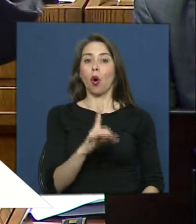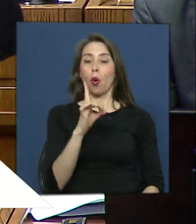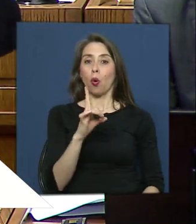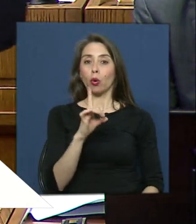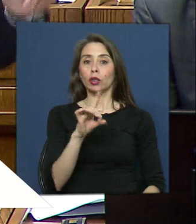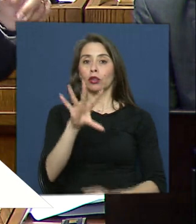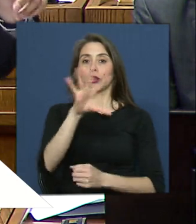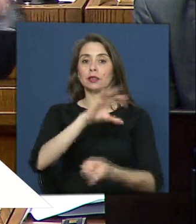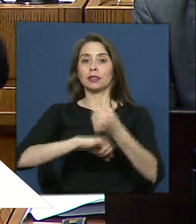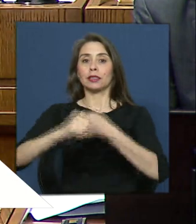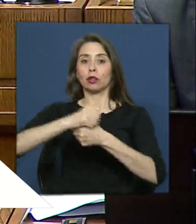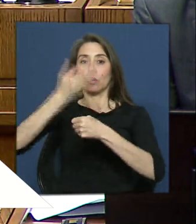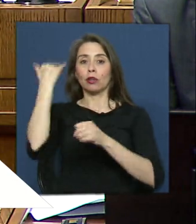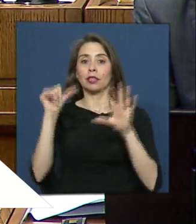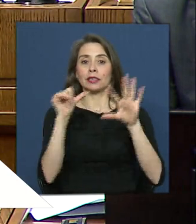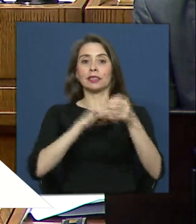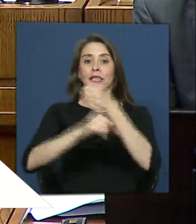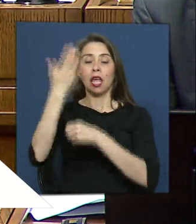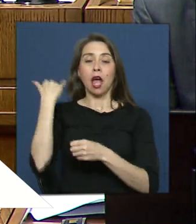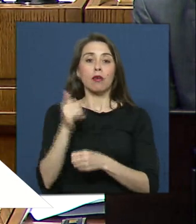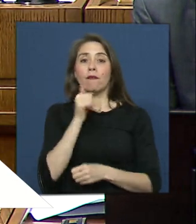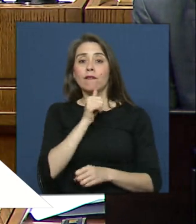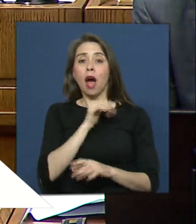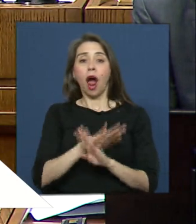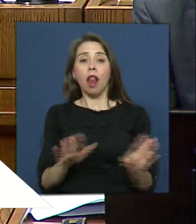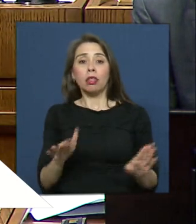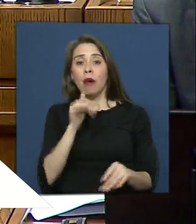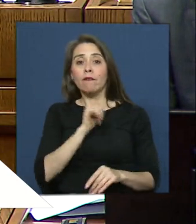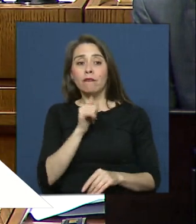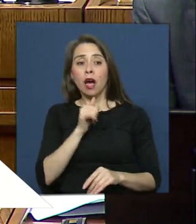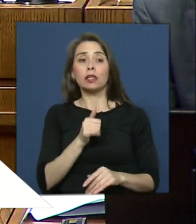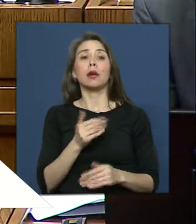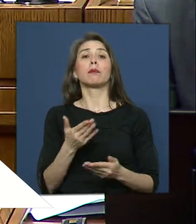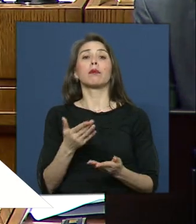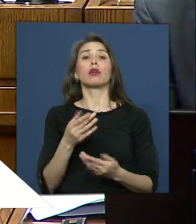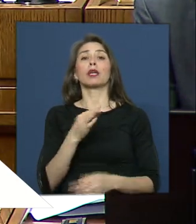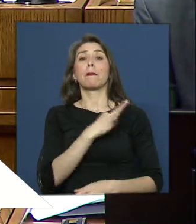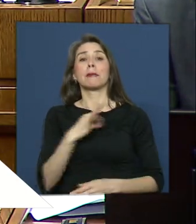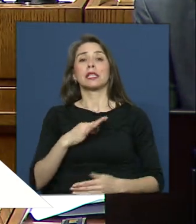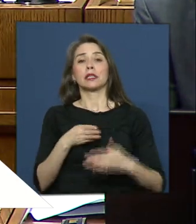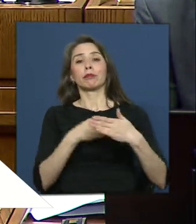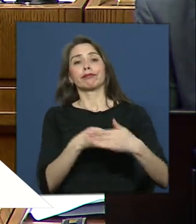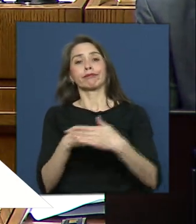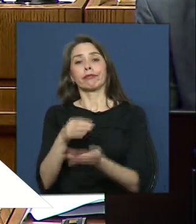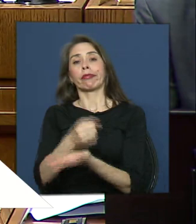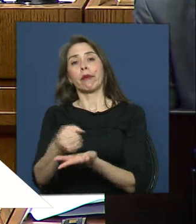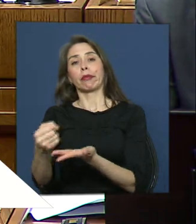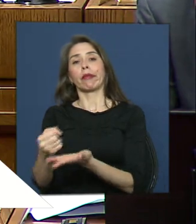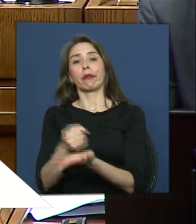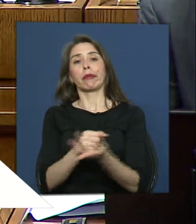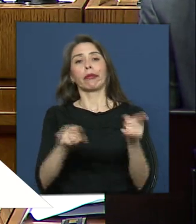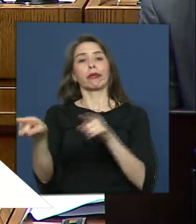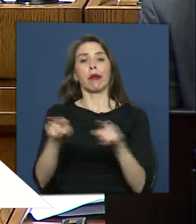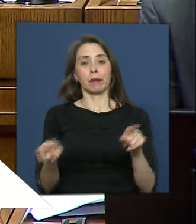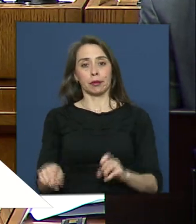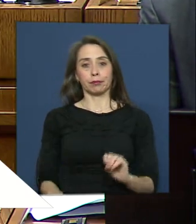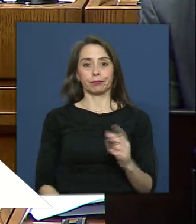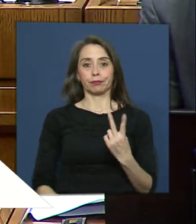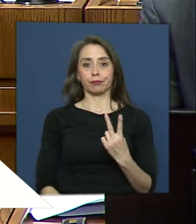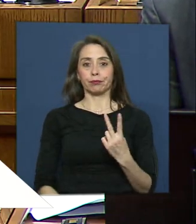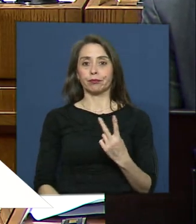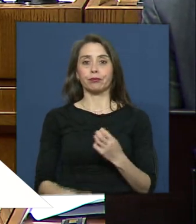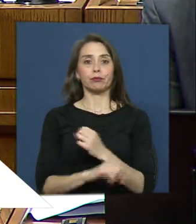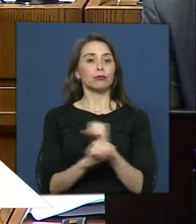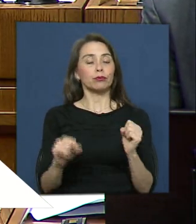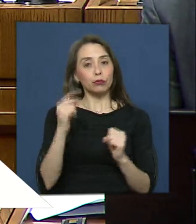hace 5 o 6 años y todavía no terminan, por las trabas burocráticas del ministerio. Esa es la primera cuestión. Segunda cuestión, no es